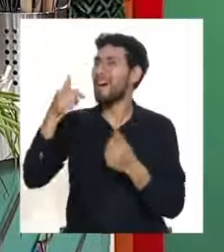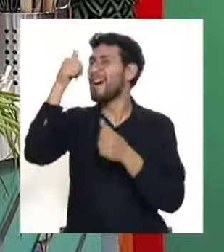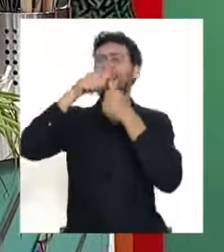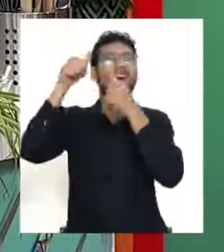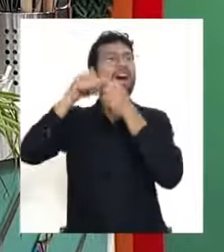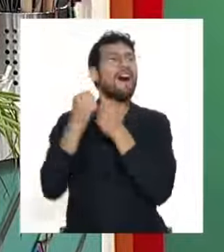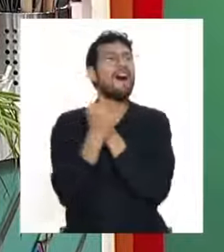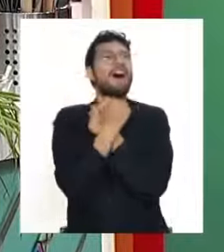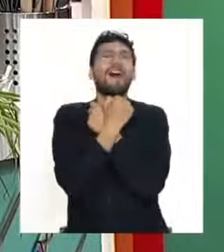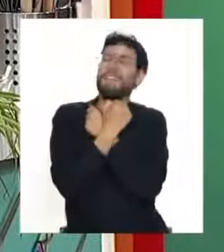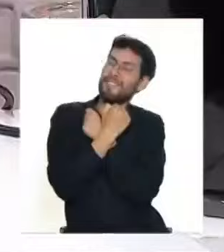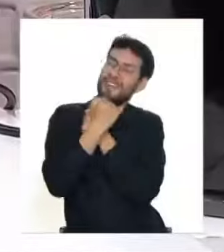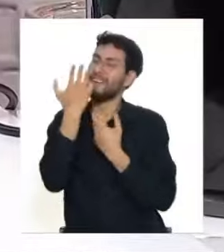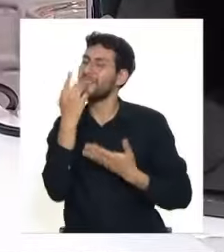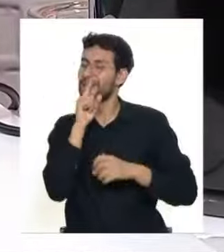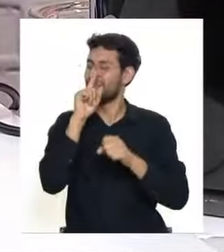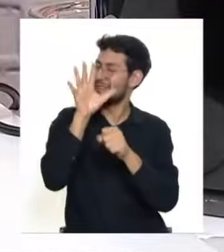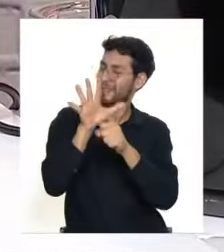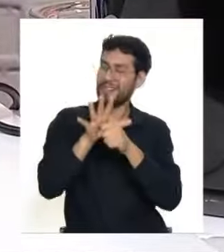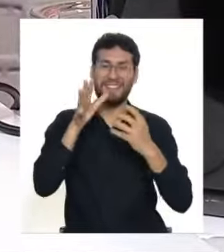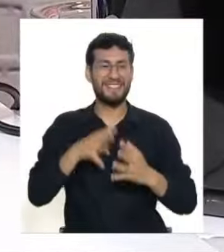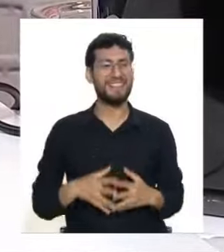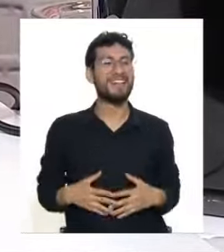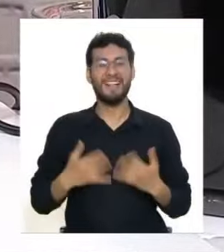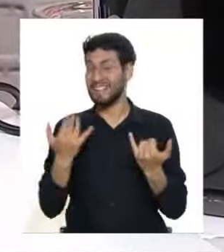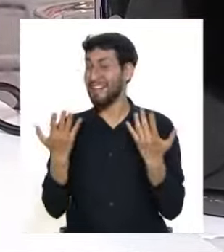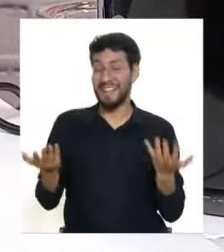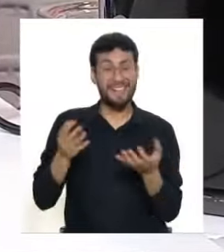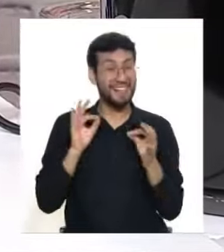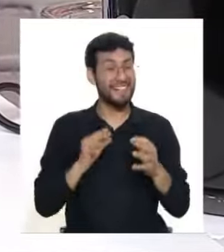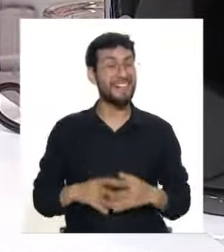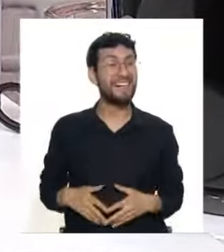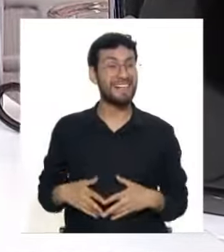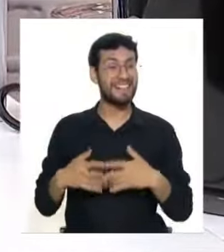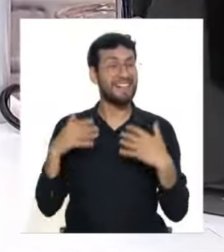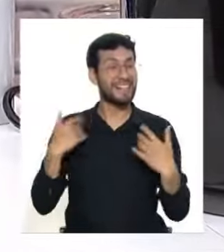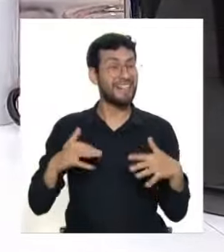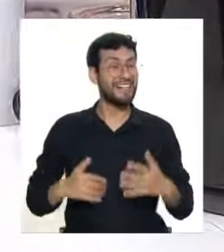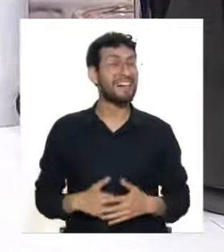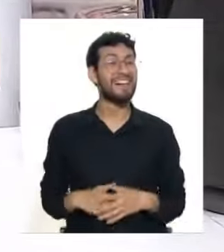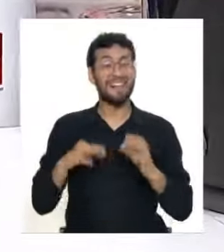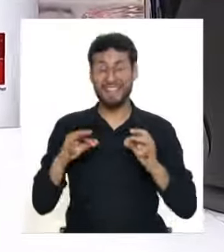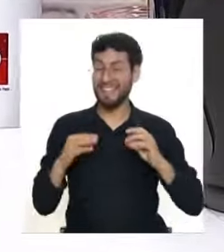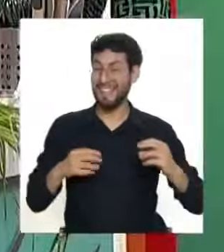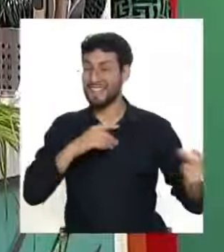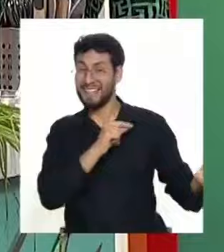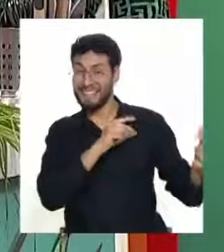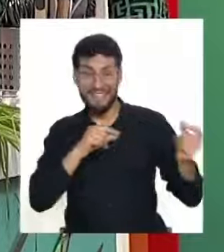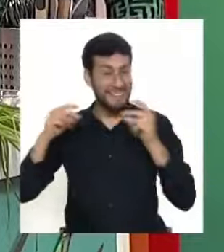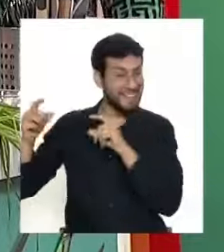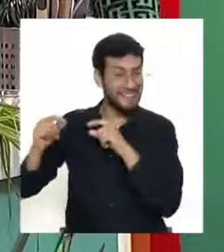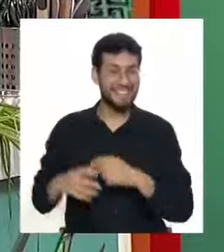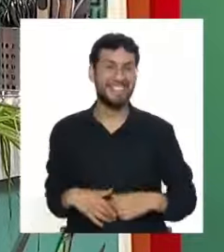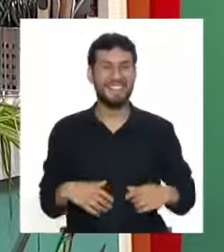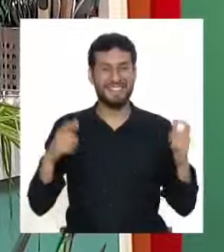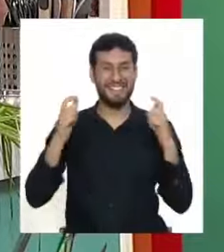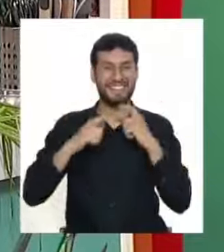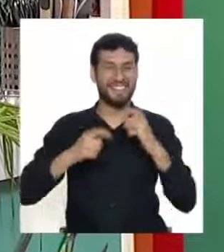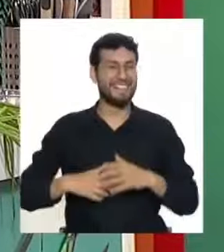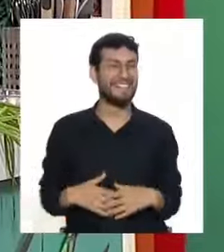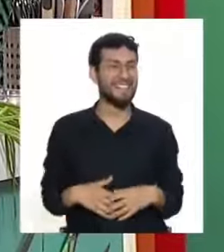recordarás el amor eso prometido! Vamos, ¡toma! ¡Eso, vaya ahí! ¡Dale, toma, para la mesa 5! ¡Eso! ¡Un